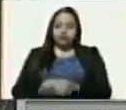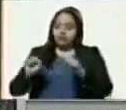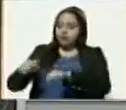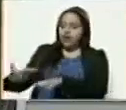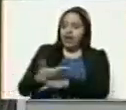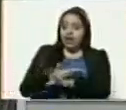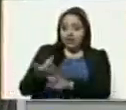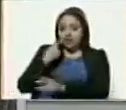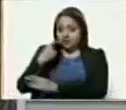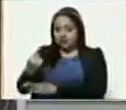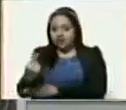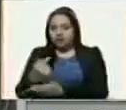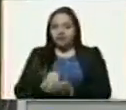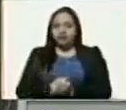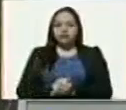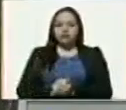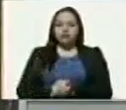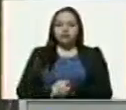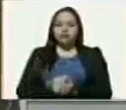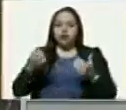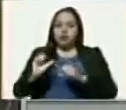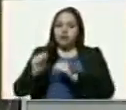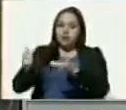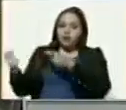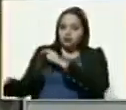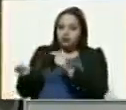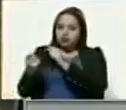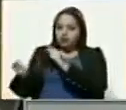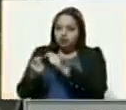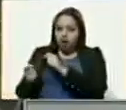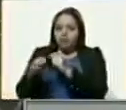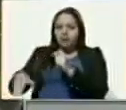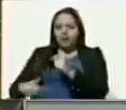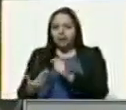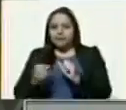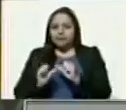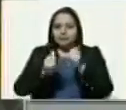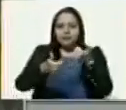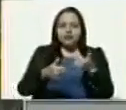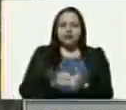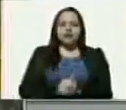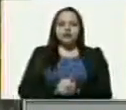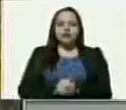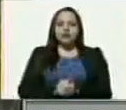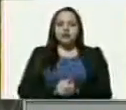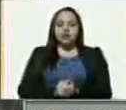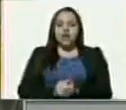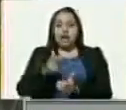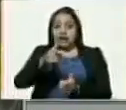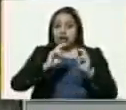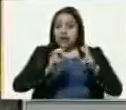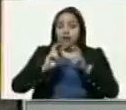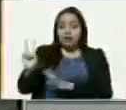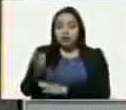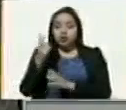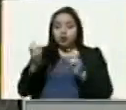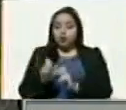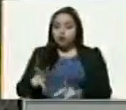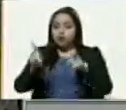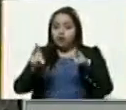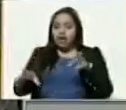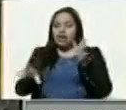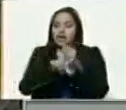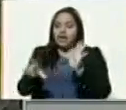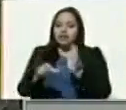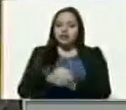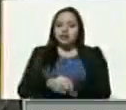momento cuando se estaba haciendo la discusión para que entrara en plenaria, en segunda oportunidad a nivel de la